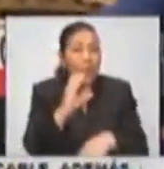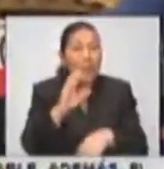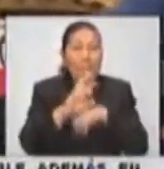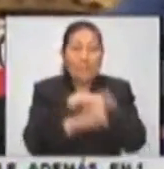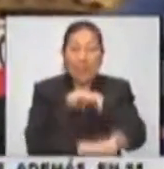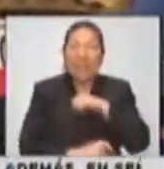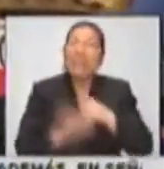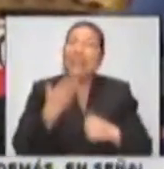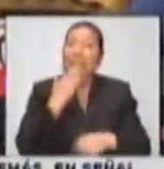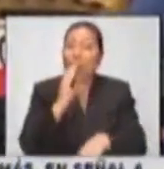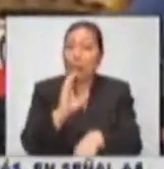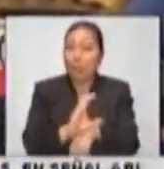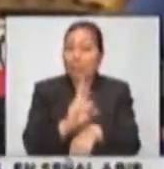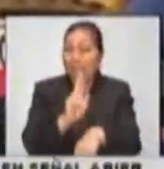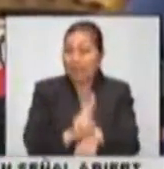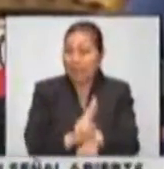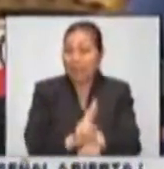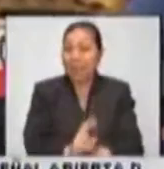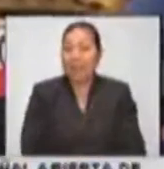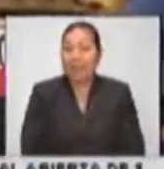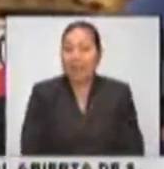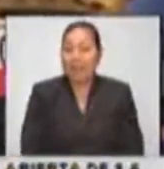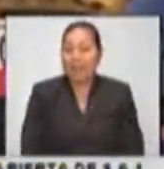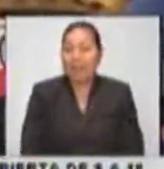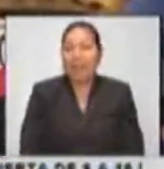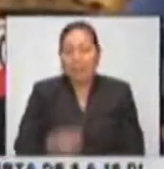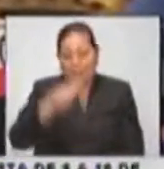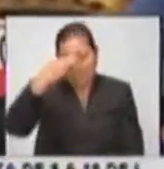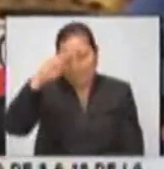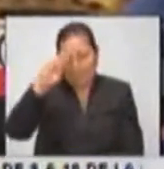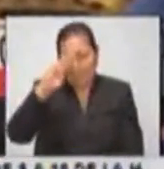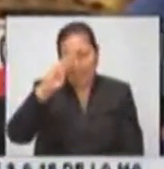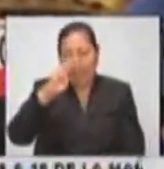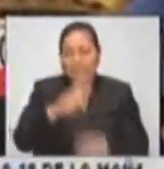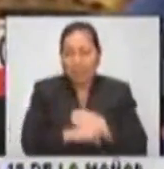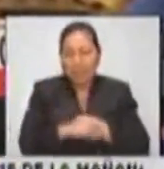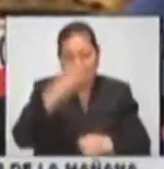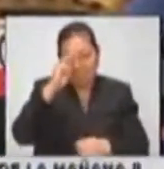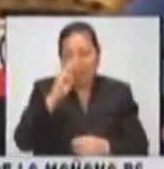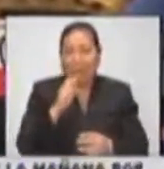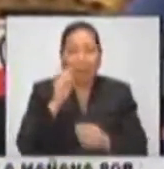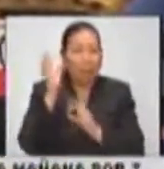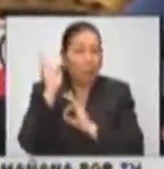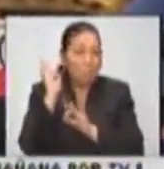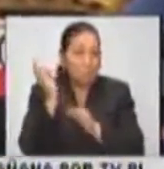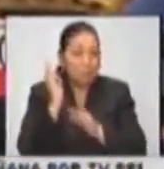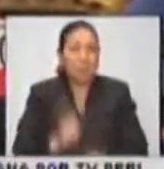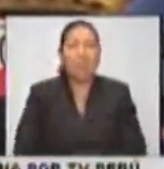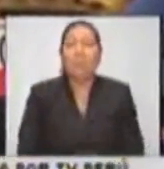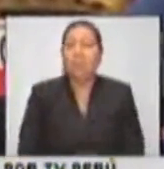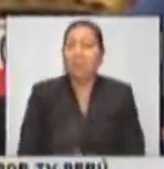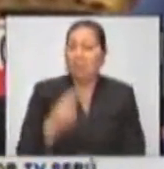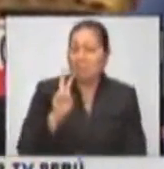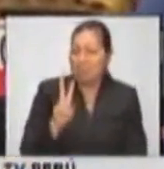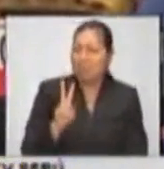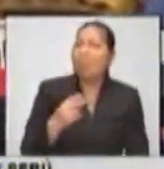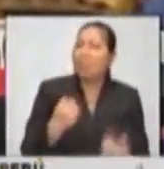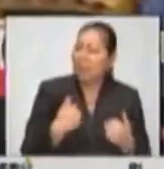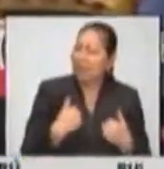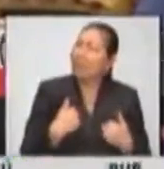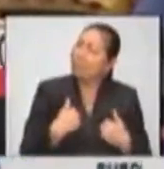sobre todo, si no me equivoco, México, que nos dieron su exposición, vimos que nosotros